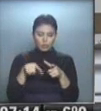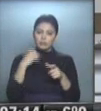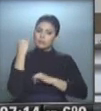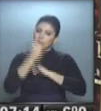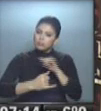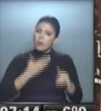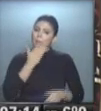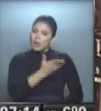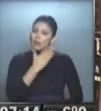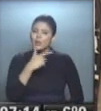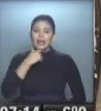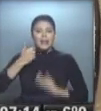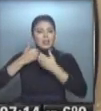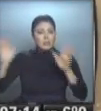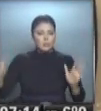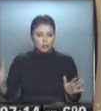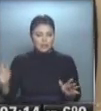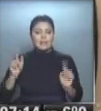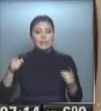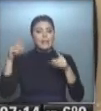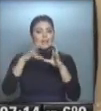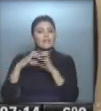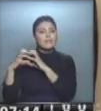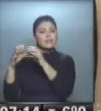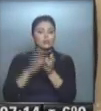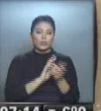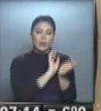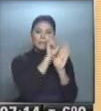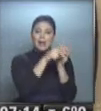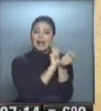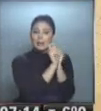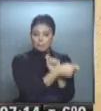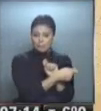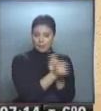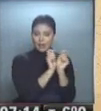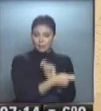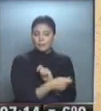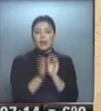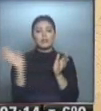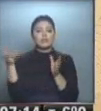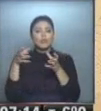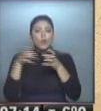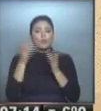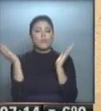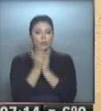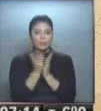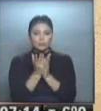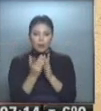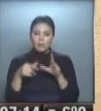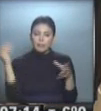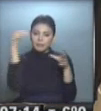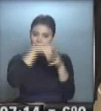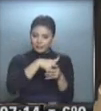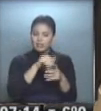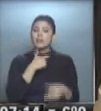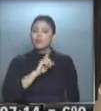sus reclamos de democratización y debates sobre la reforma, con plena participación del estudiantado, con el pedido de postergación de la